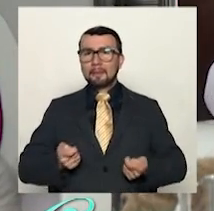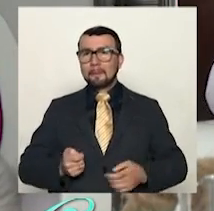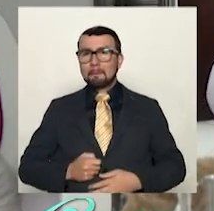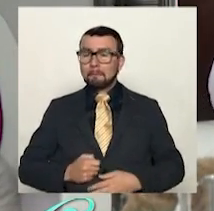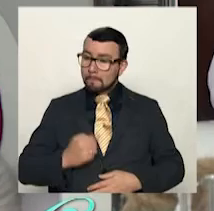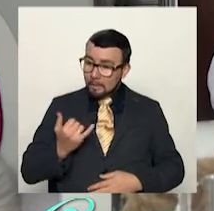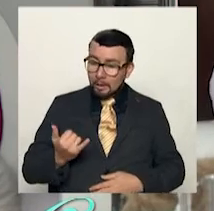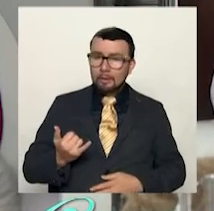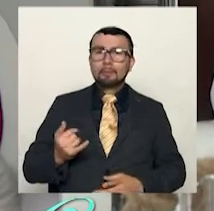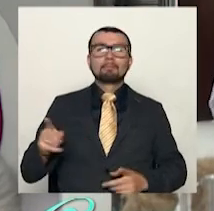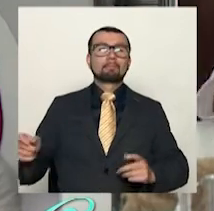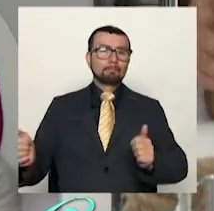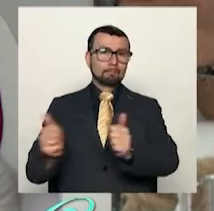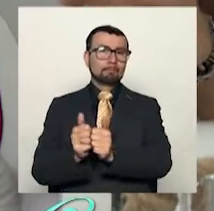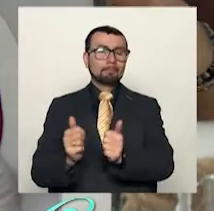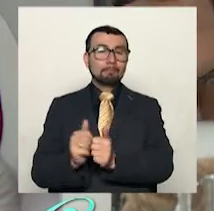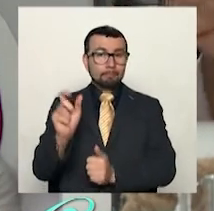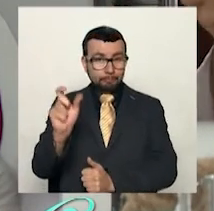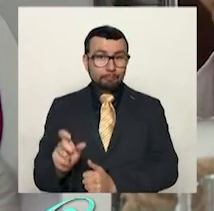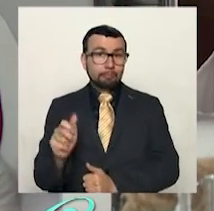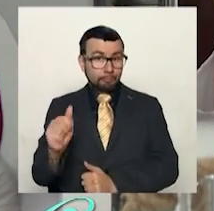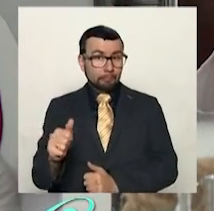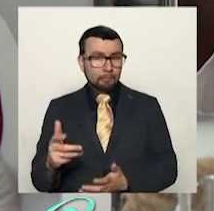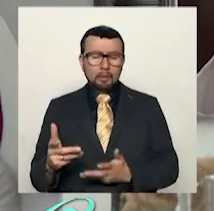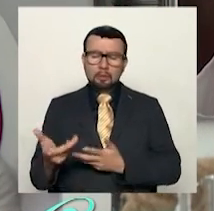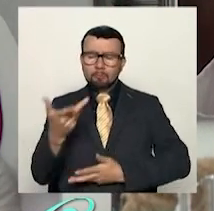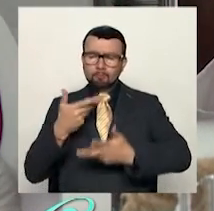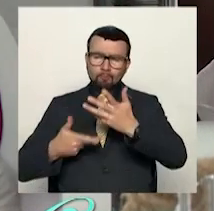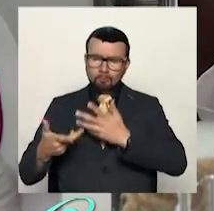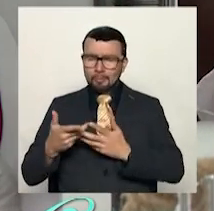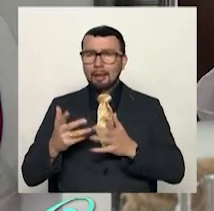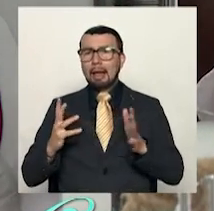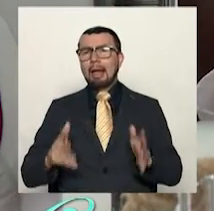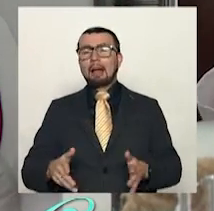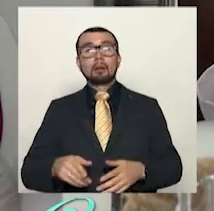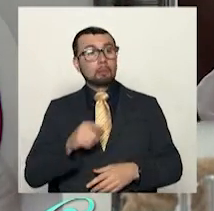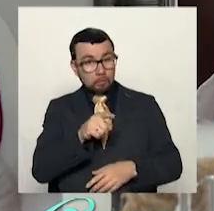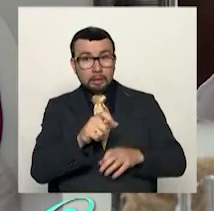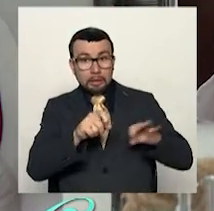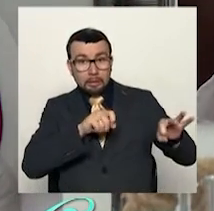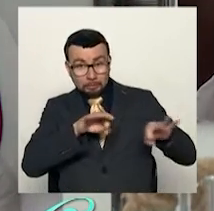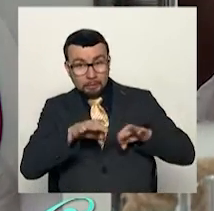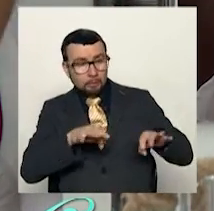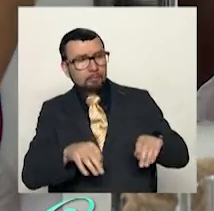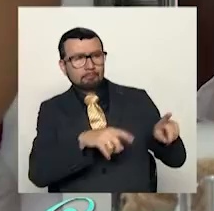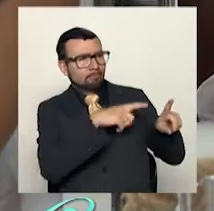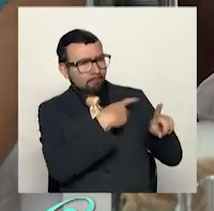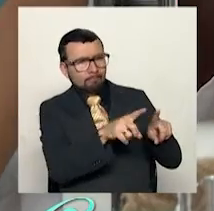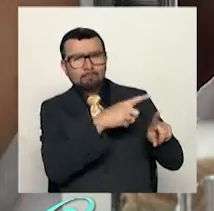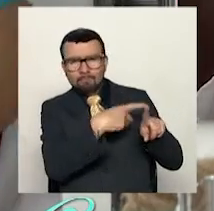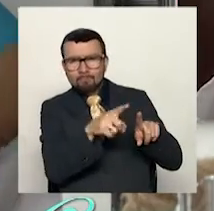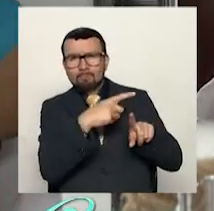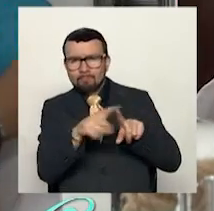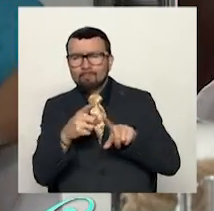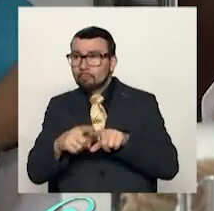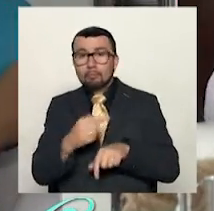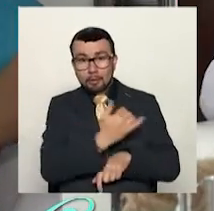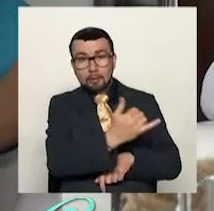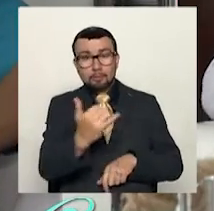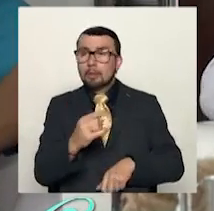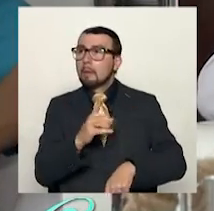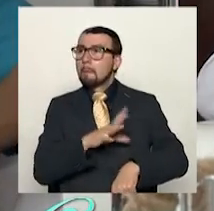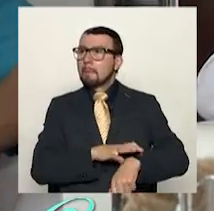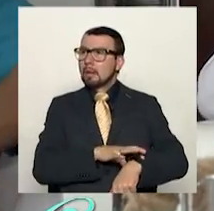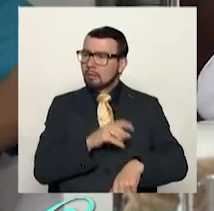también con nosotros acá, y yo quiero que todos escuchen conceptos diferentes médicos